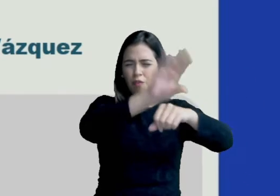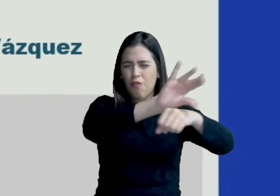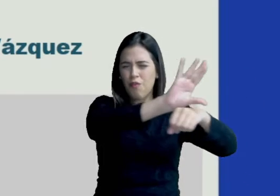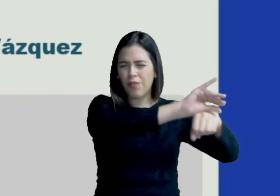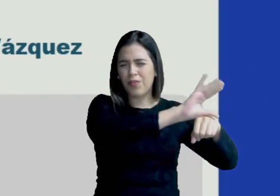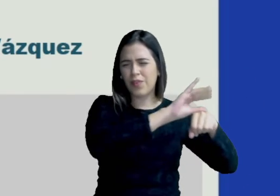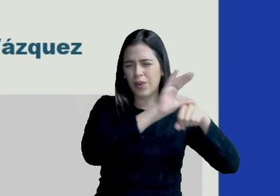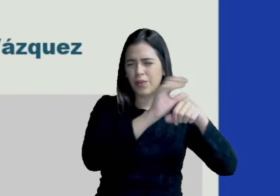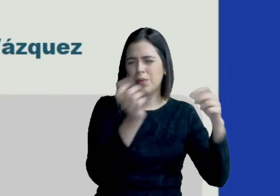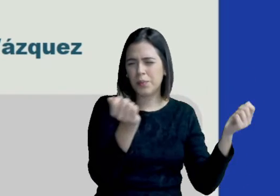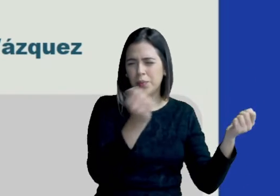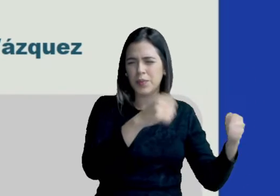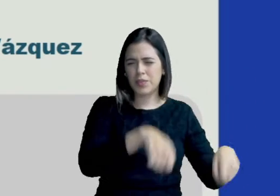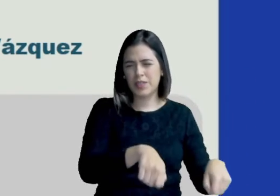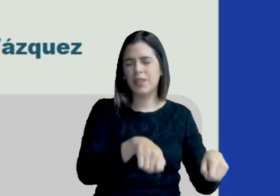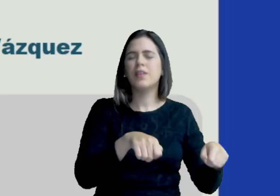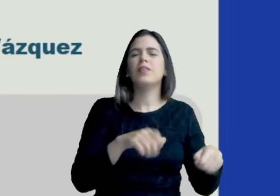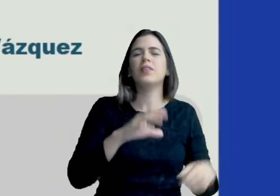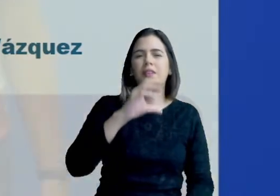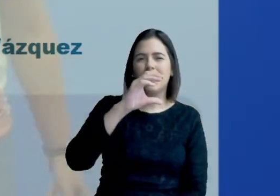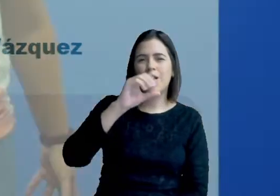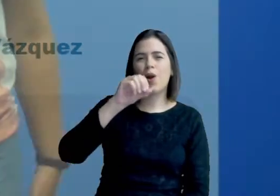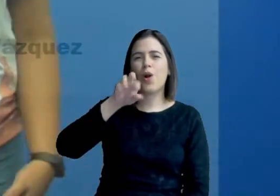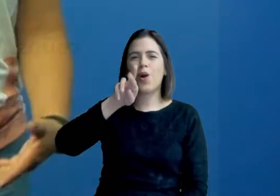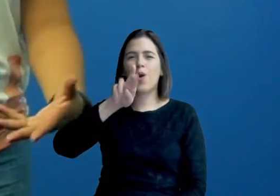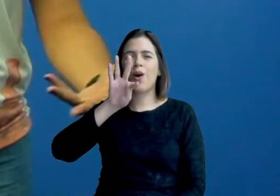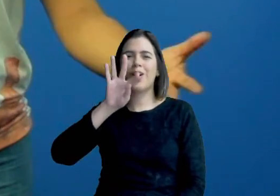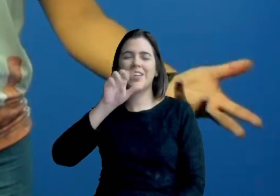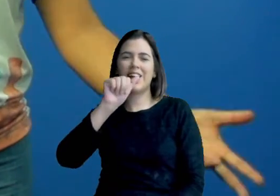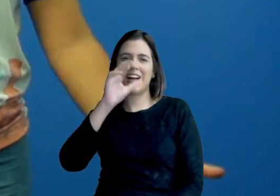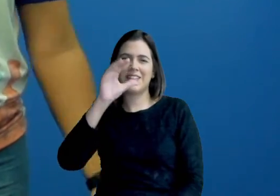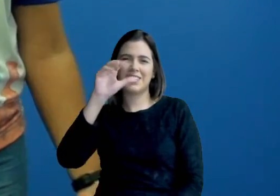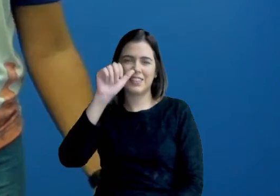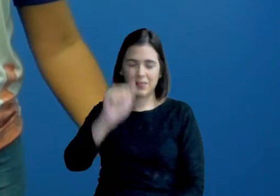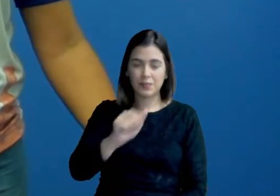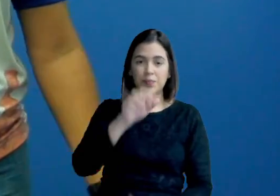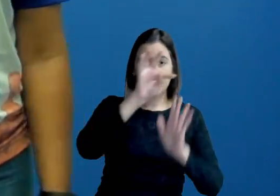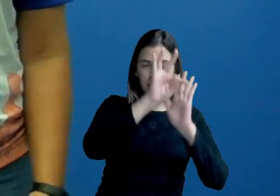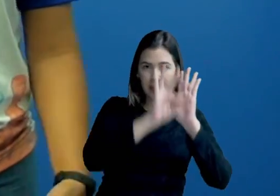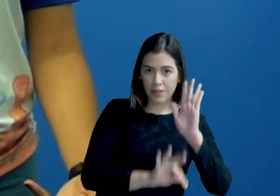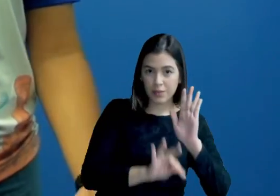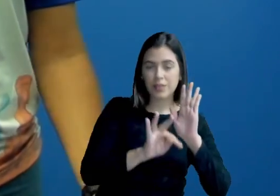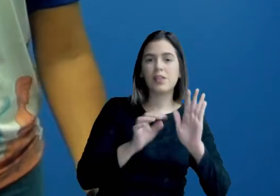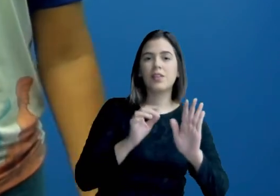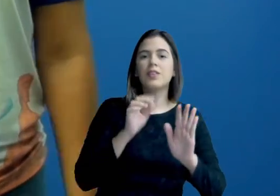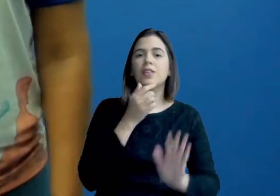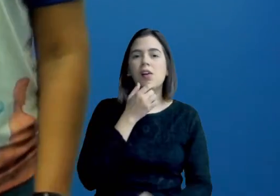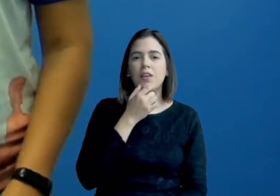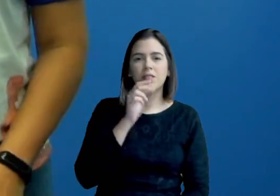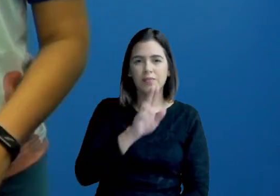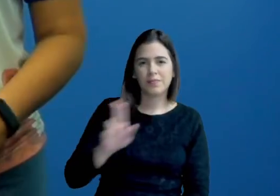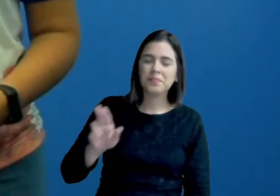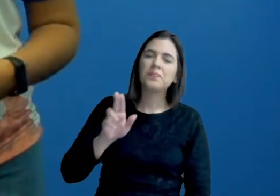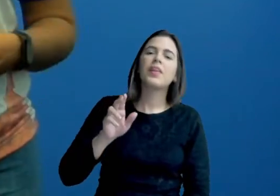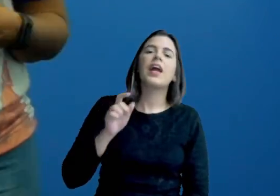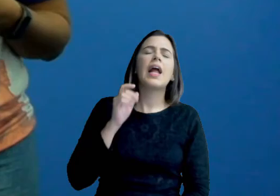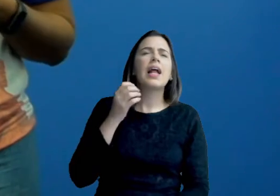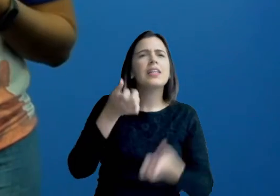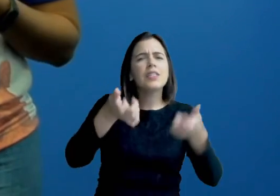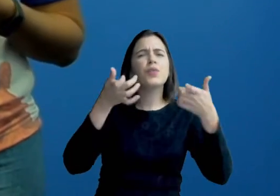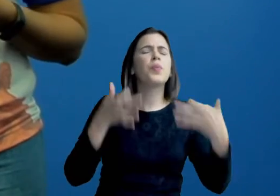los resquicios que queda de Cortázar. Esse é um texto de Christian Vázquez. Ele está